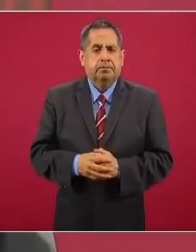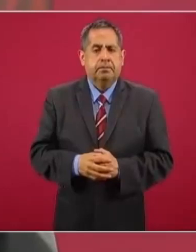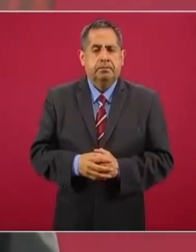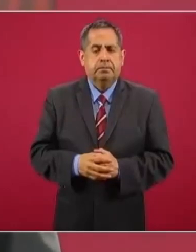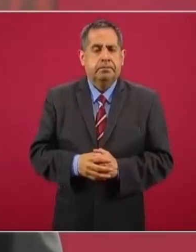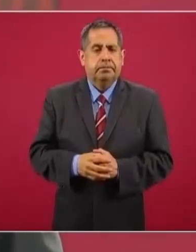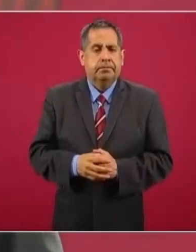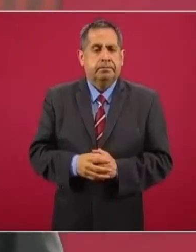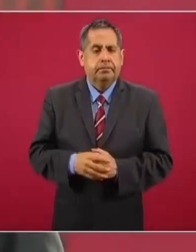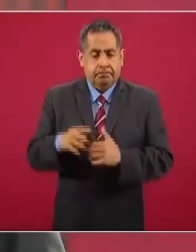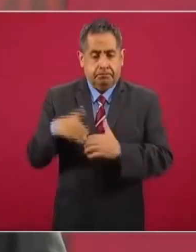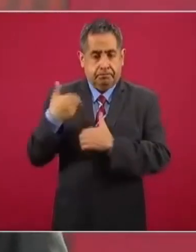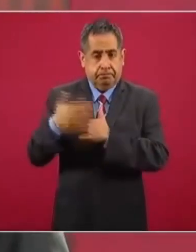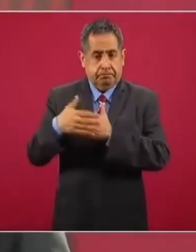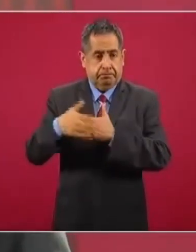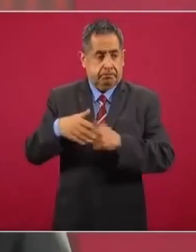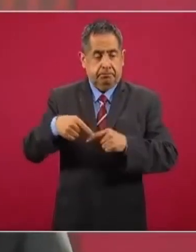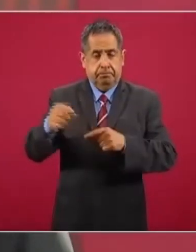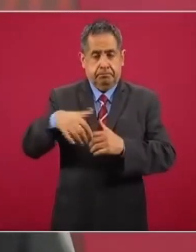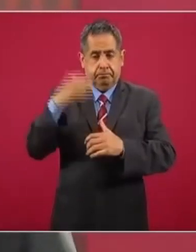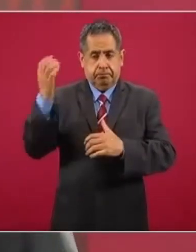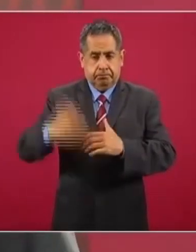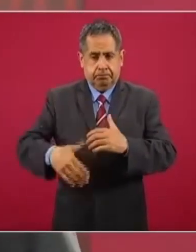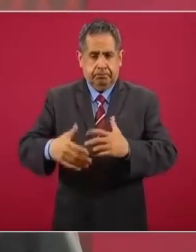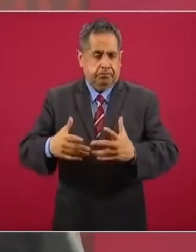por concluir.